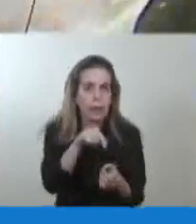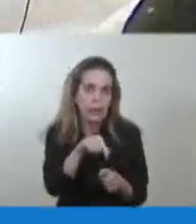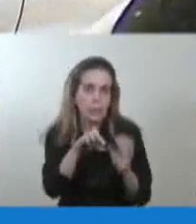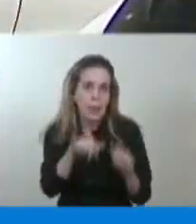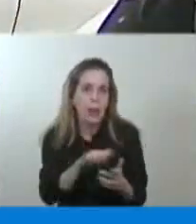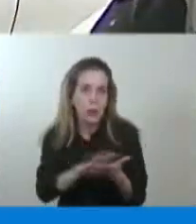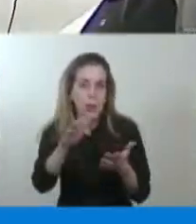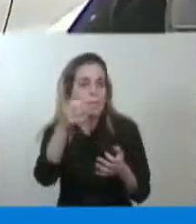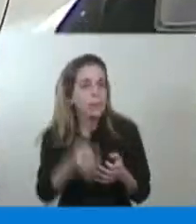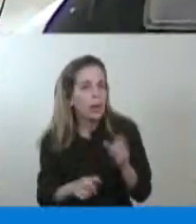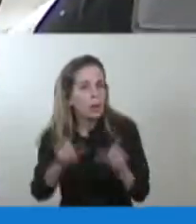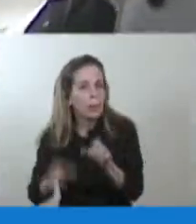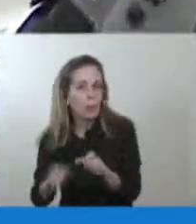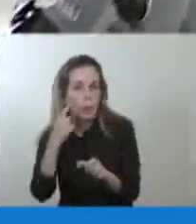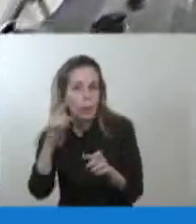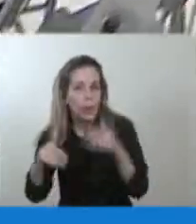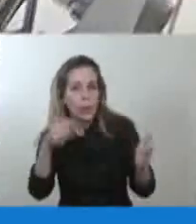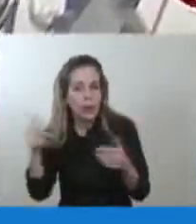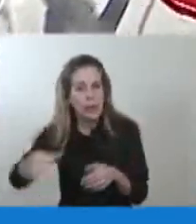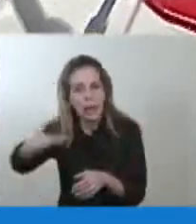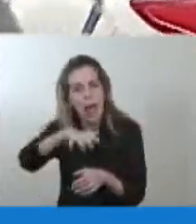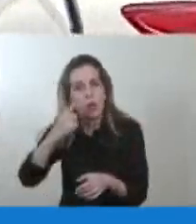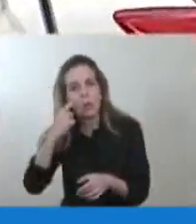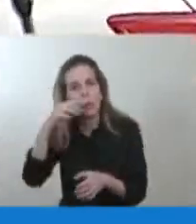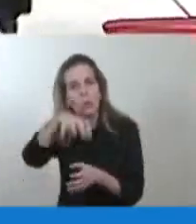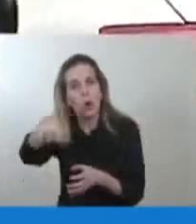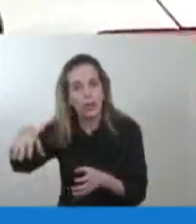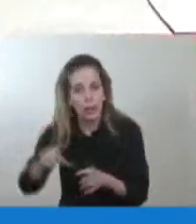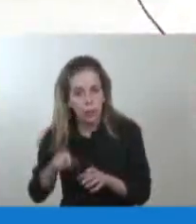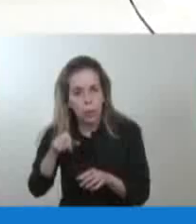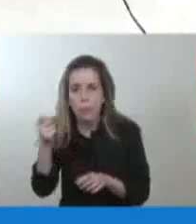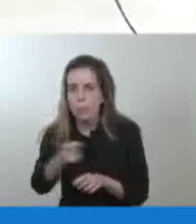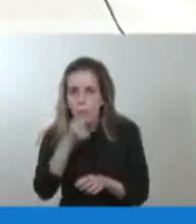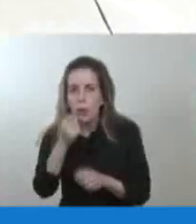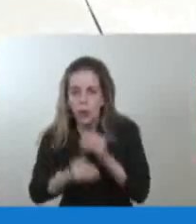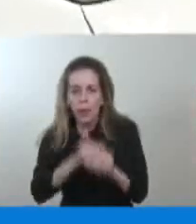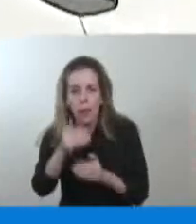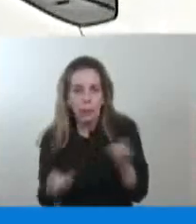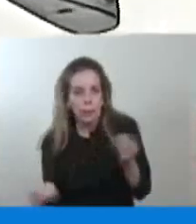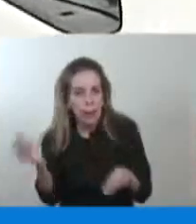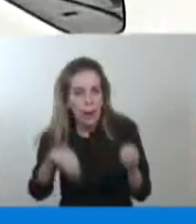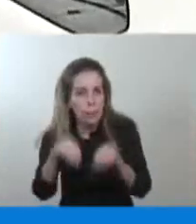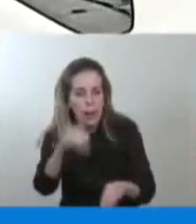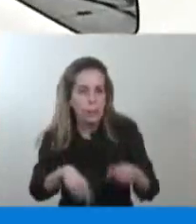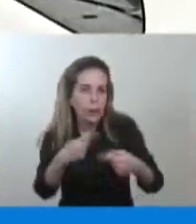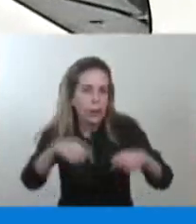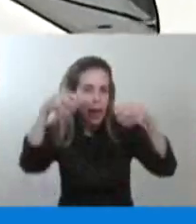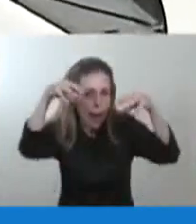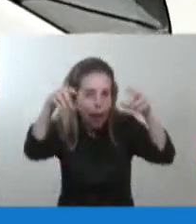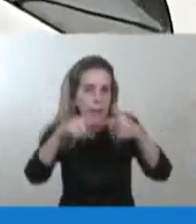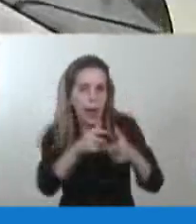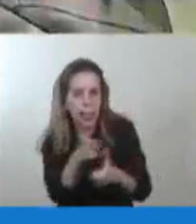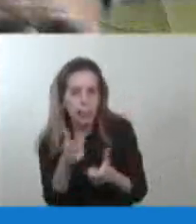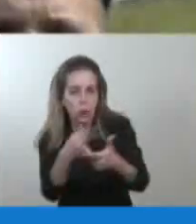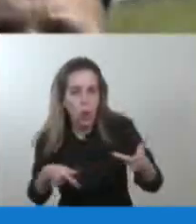esfuerzo de nuestros vecinos y vecinas es muy importante seguir sumando equipamiento para la prevención